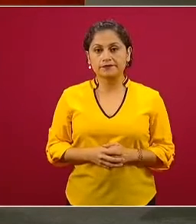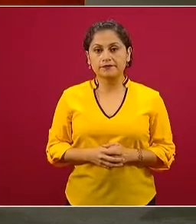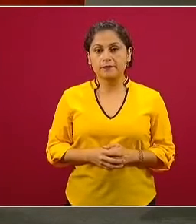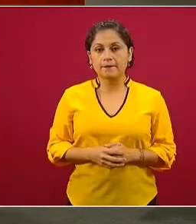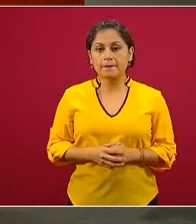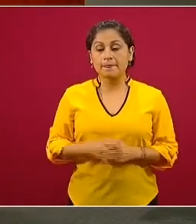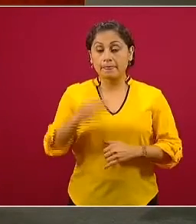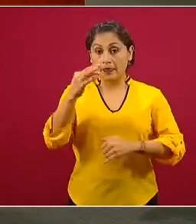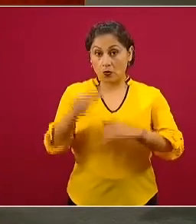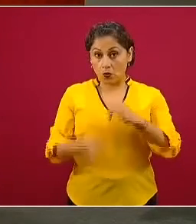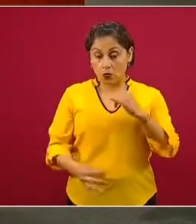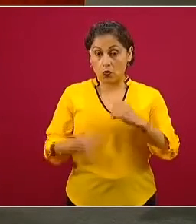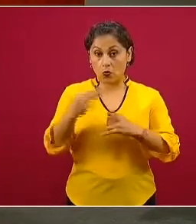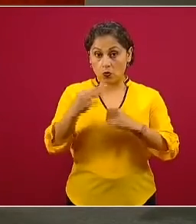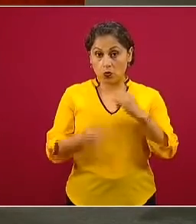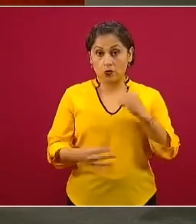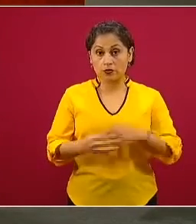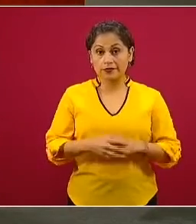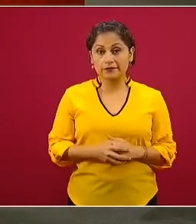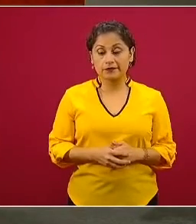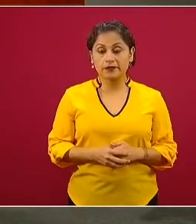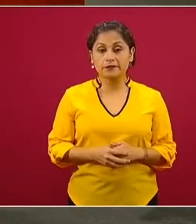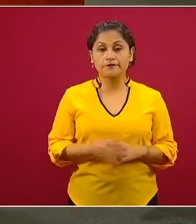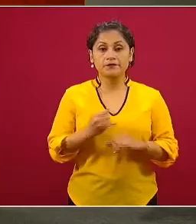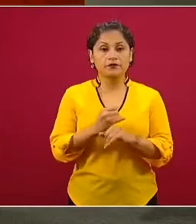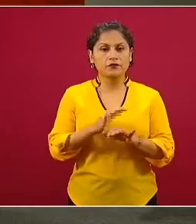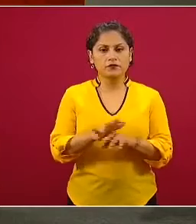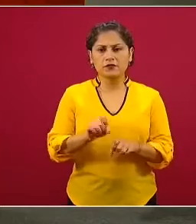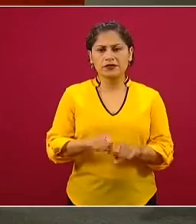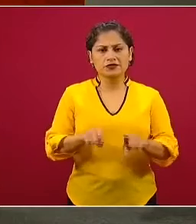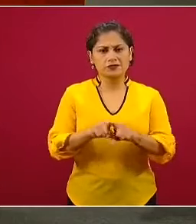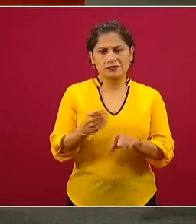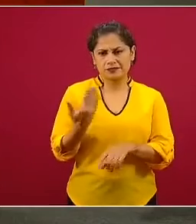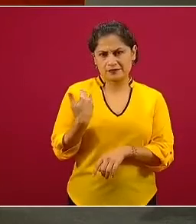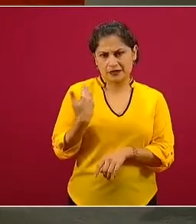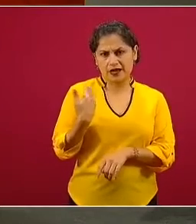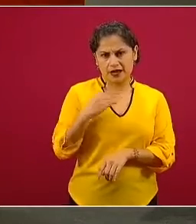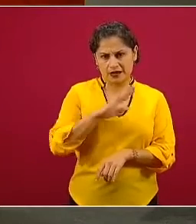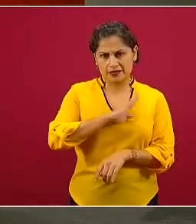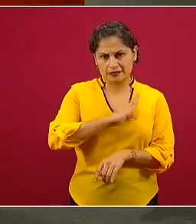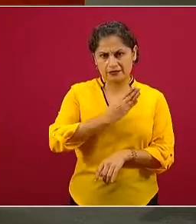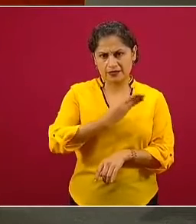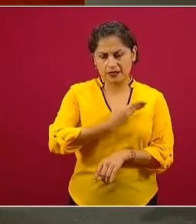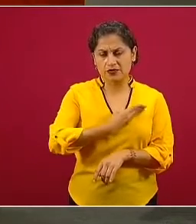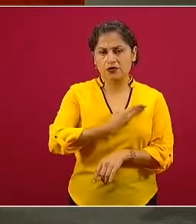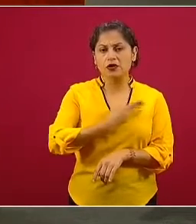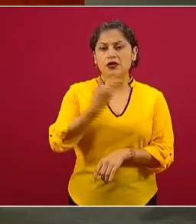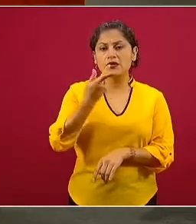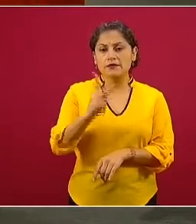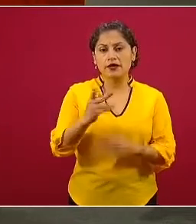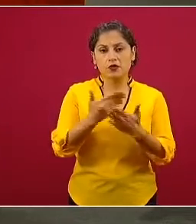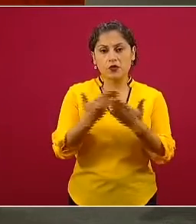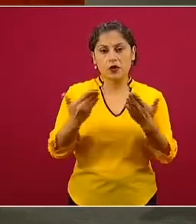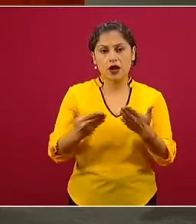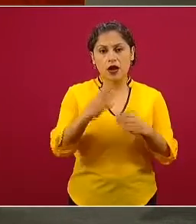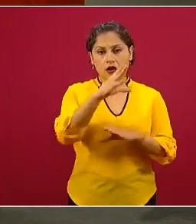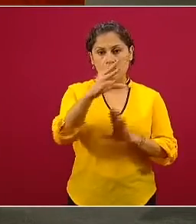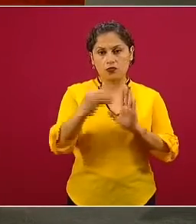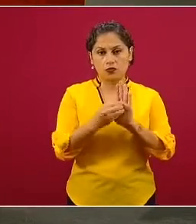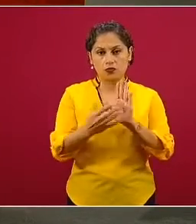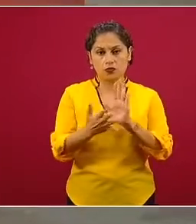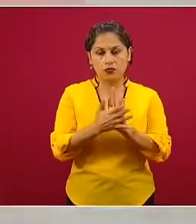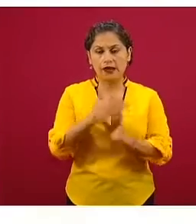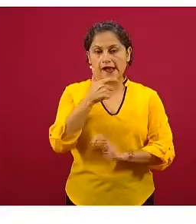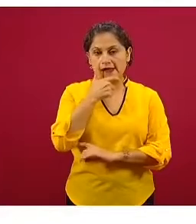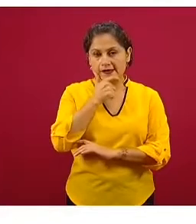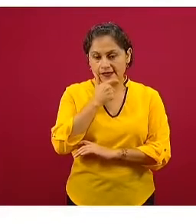última, solamente es la misma información que acabamos de ver en español, pero en su original en inglés y que proviene de